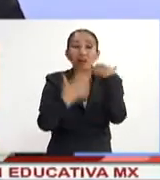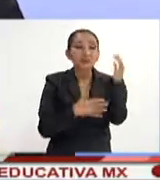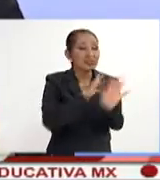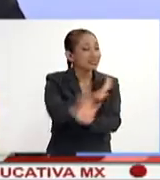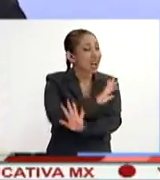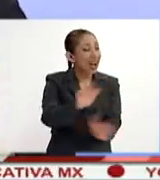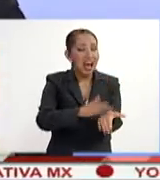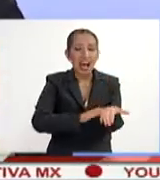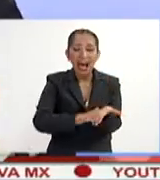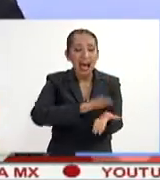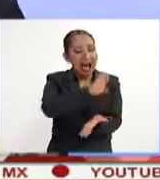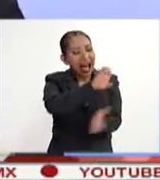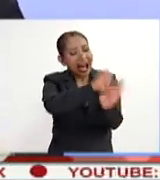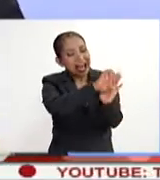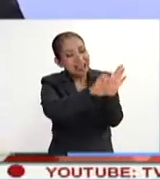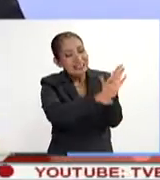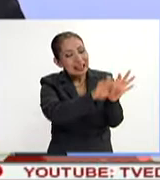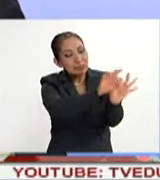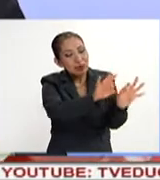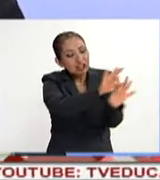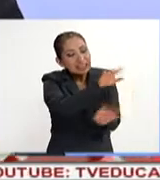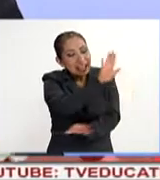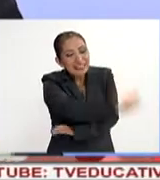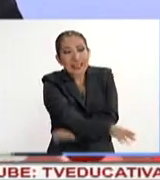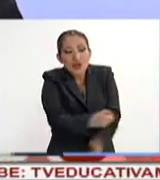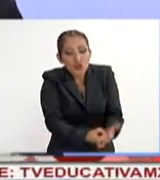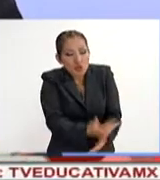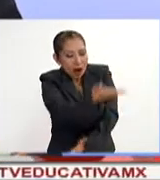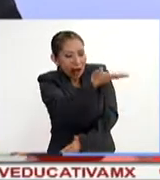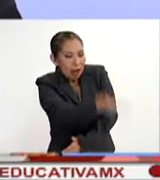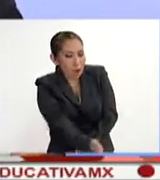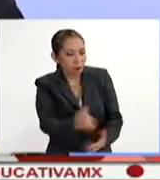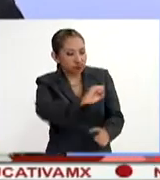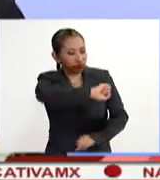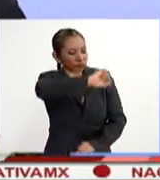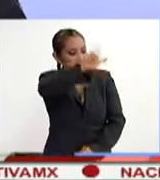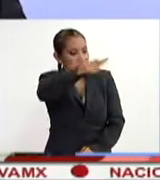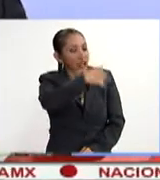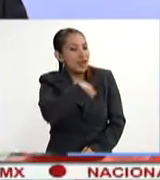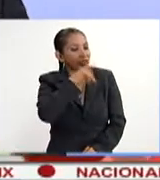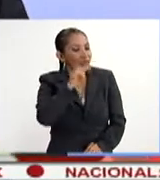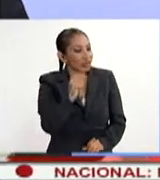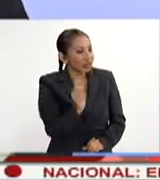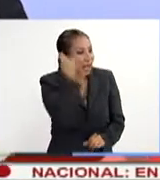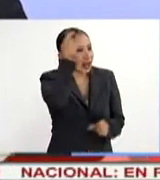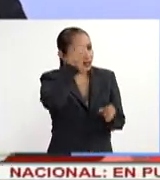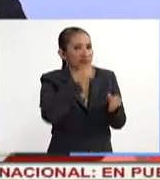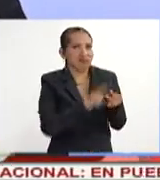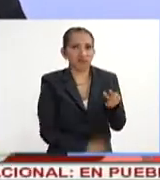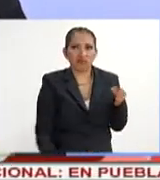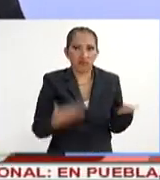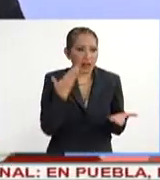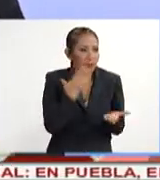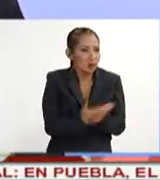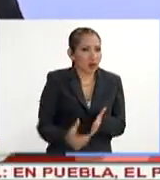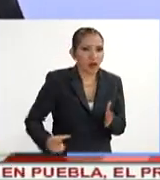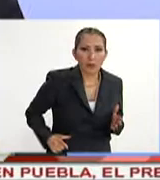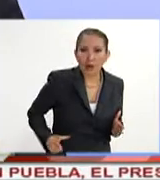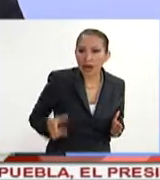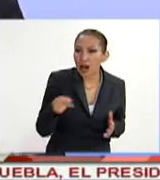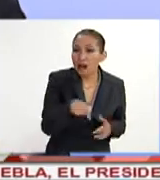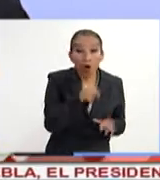tengan ética, que se pueda tener a un nuevo profesionista, técnico, servidor